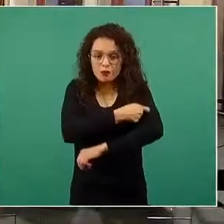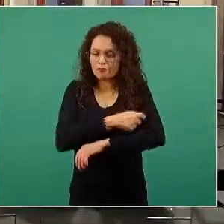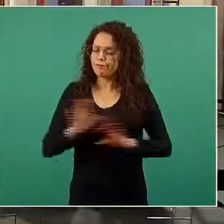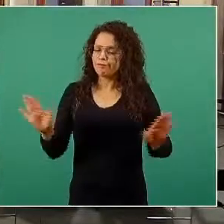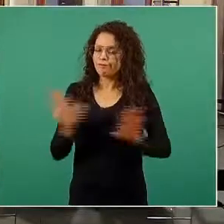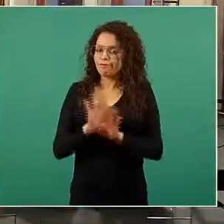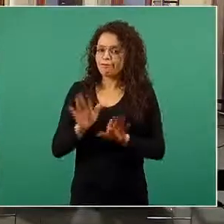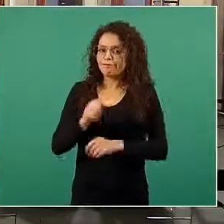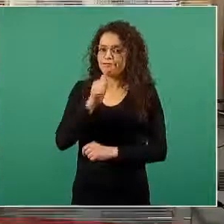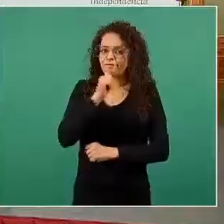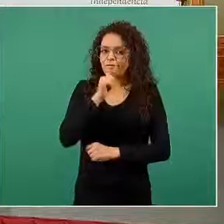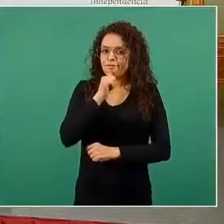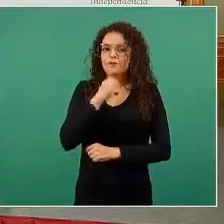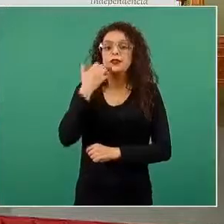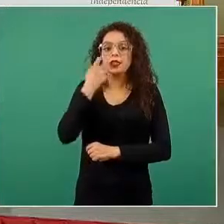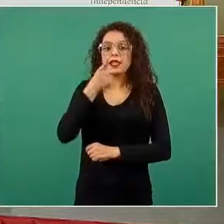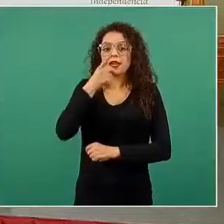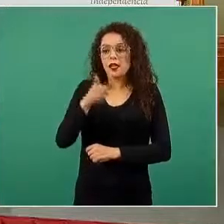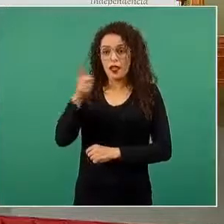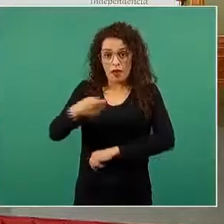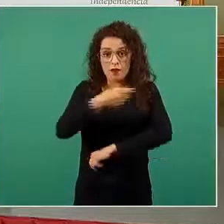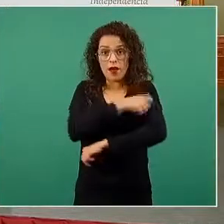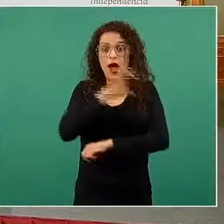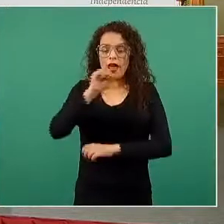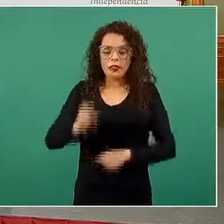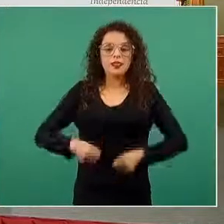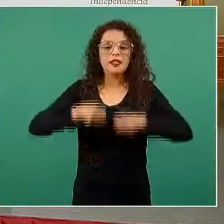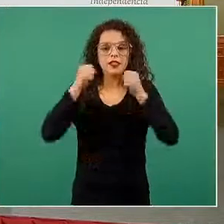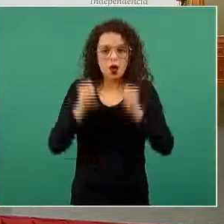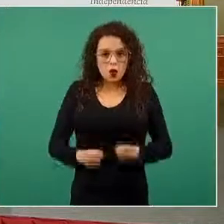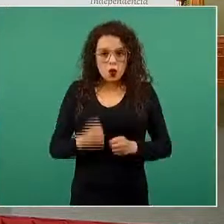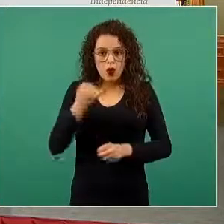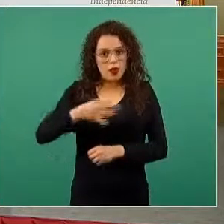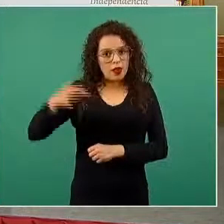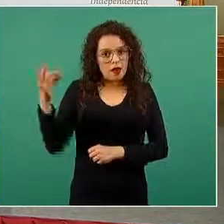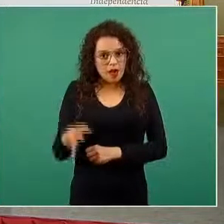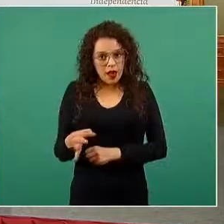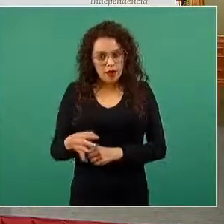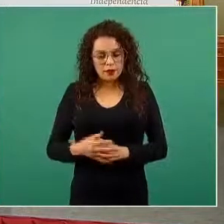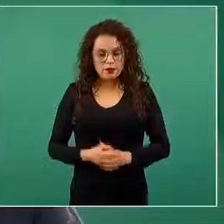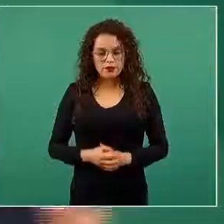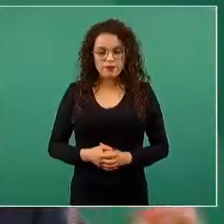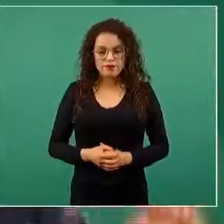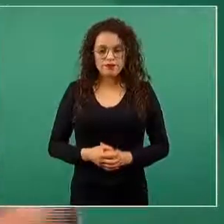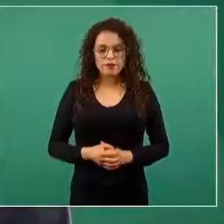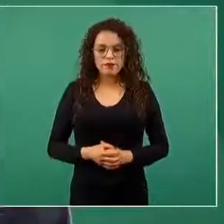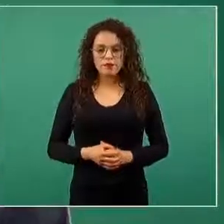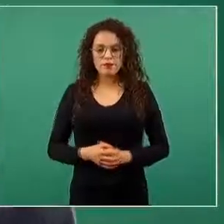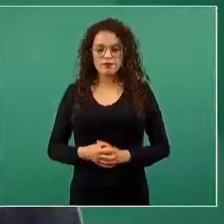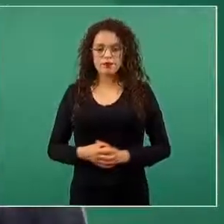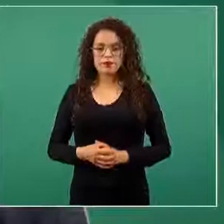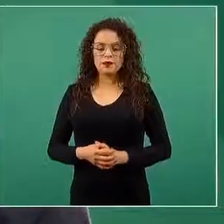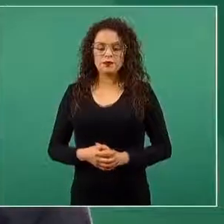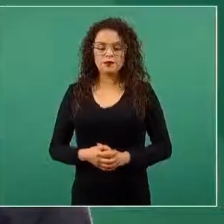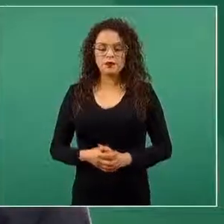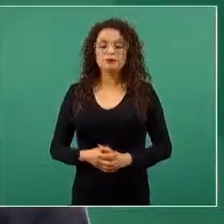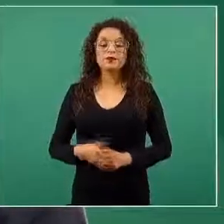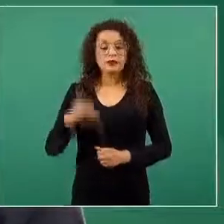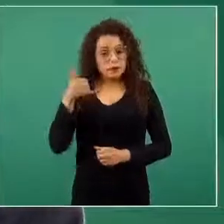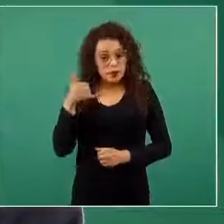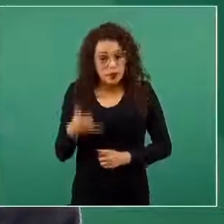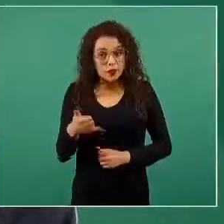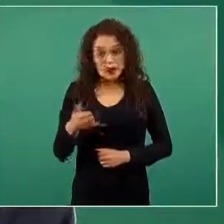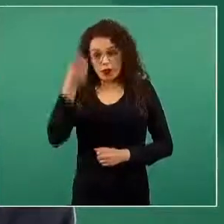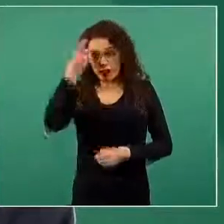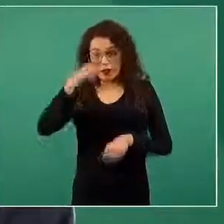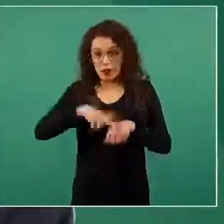ratifica que son vacunas seguras, además de que son vacunas eficaces. Y el mecanismo está integrado por la